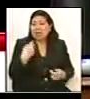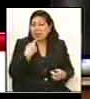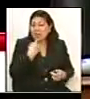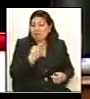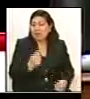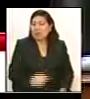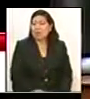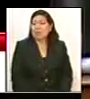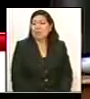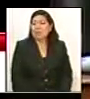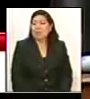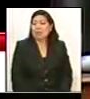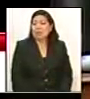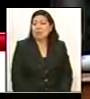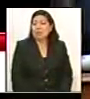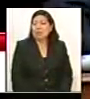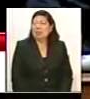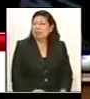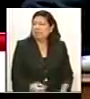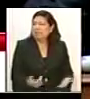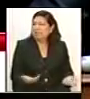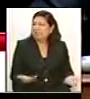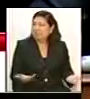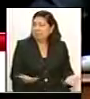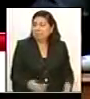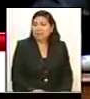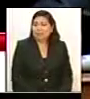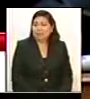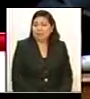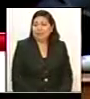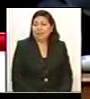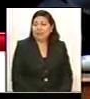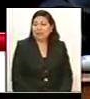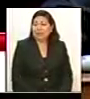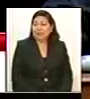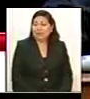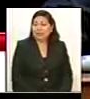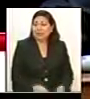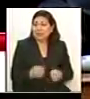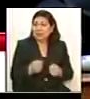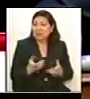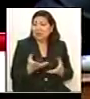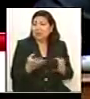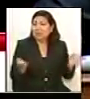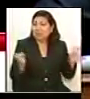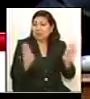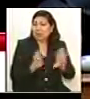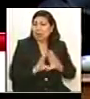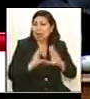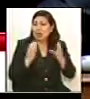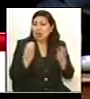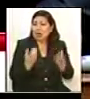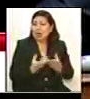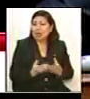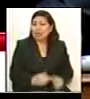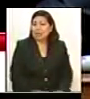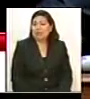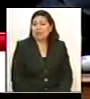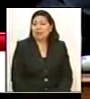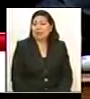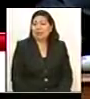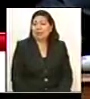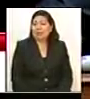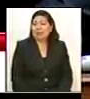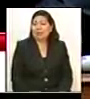informado. ¿Dónde estamos? Ah, y está la amenaza que nos quieren cerrar. Y ya tenemos el